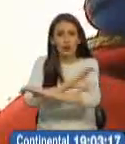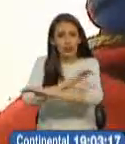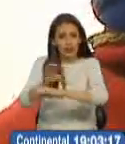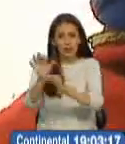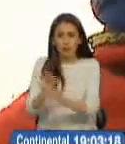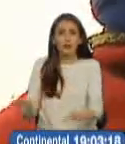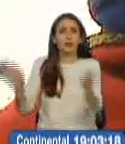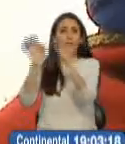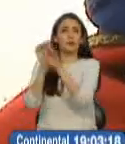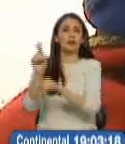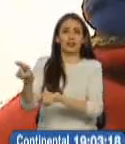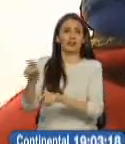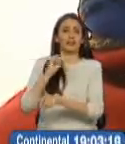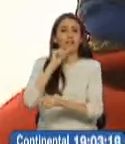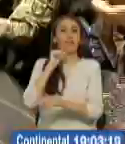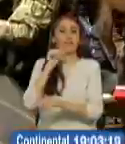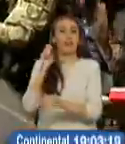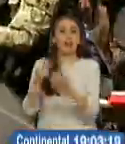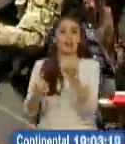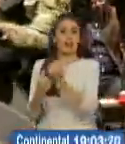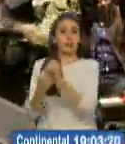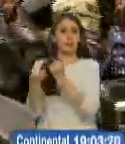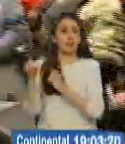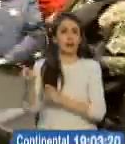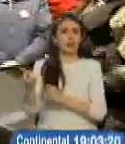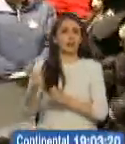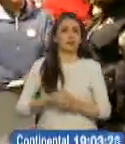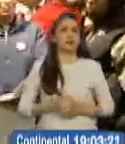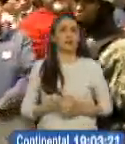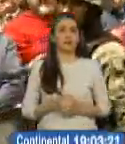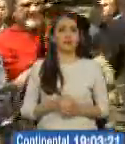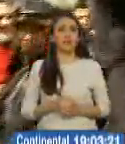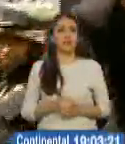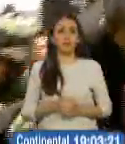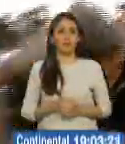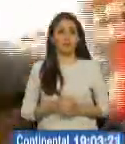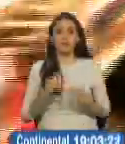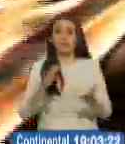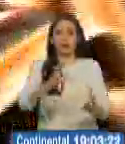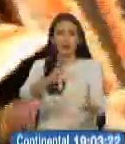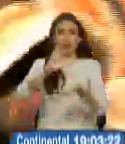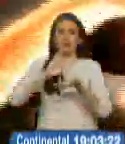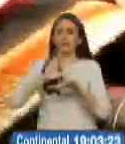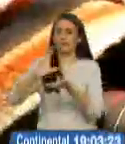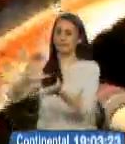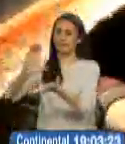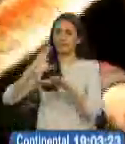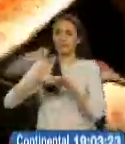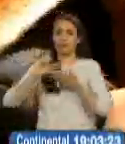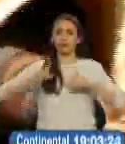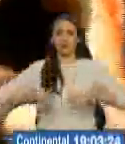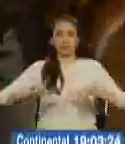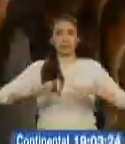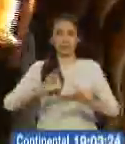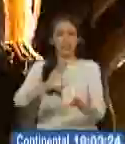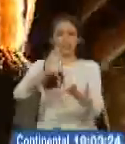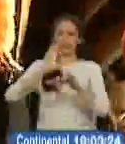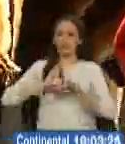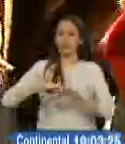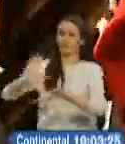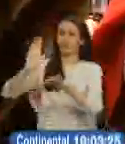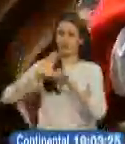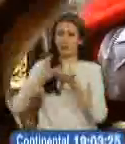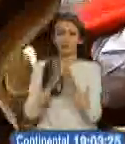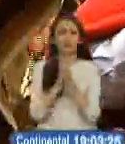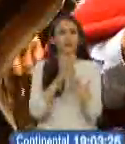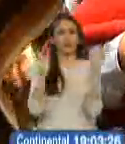una deuda inmensa todavía que pagar. El primer mandatario recibió una serie de obsequios por parte de las organizaciones sociales que asistieron a